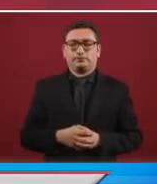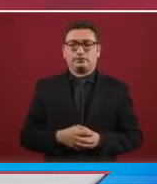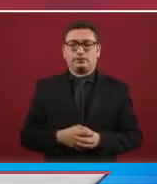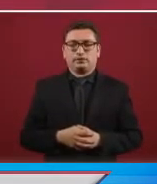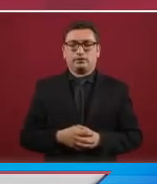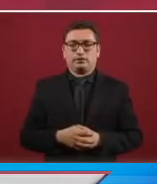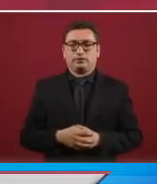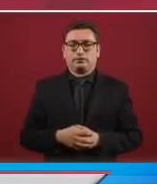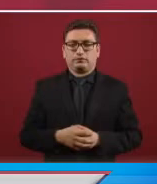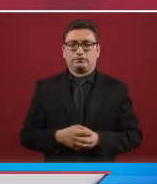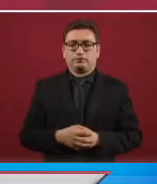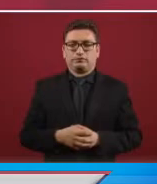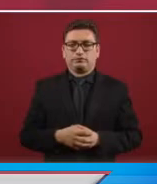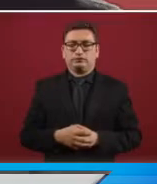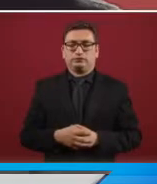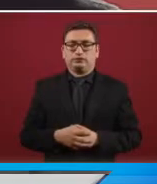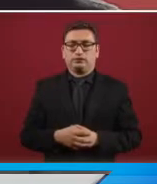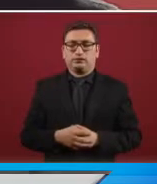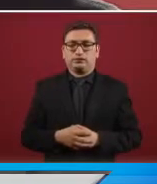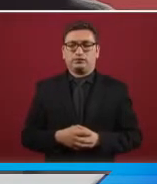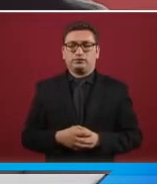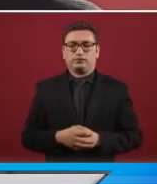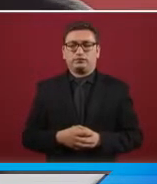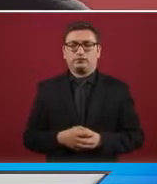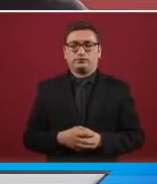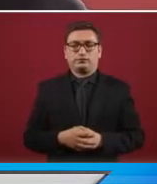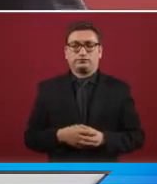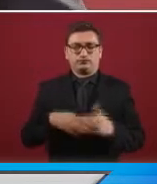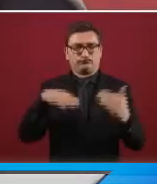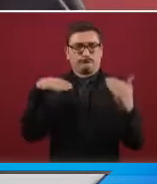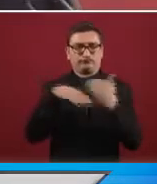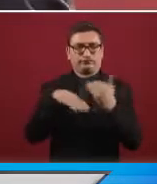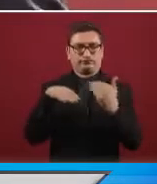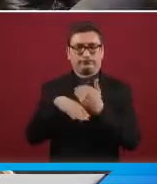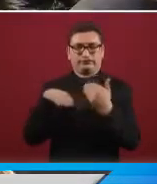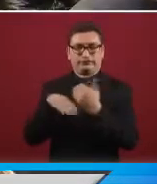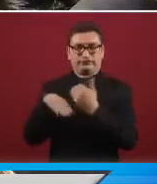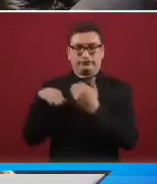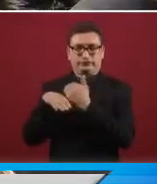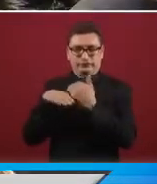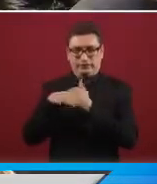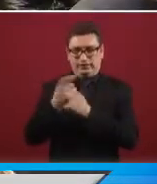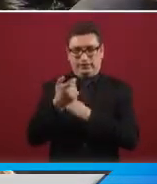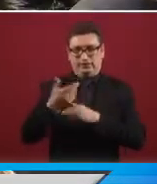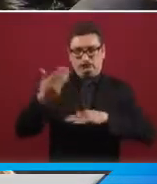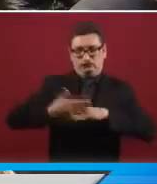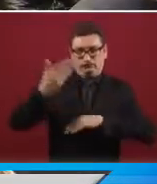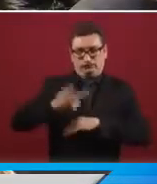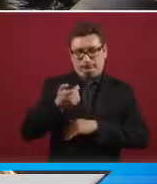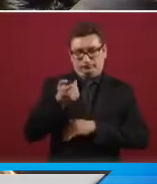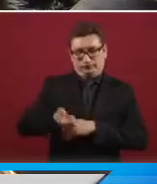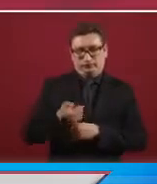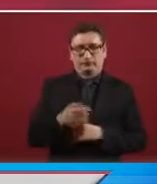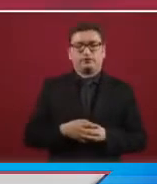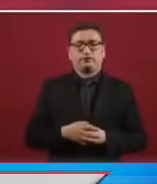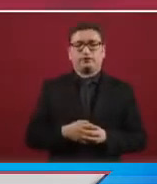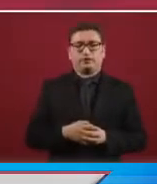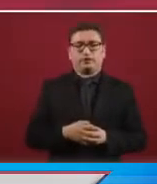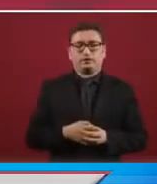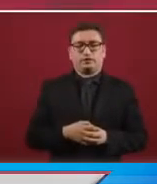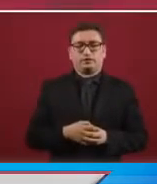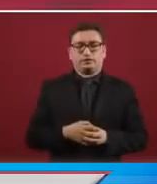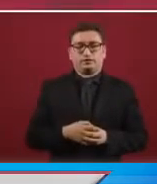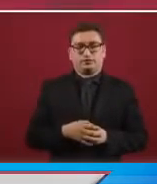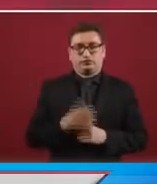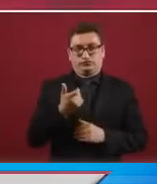inflación. Si el aumento es mayor, se tendrá que corregir. Esto es parte de los compromisos realizados en campaña. Acerca de la autopista de Acapulco, es una de